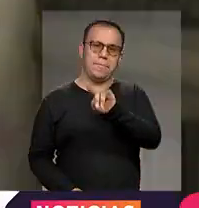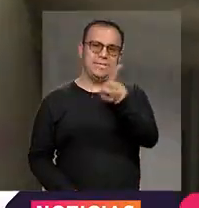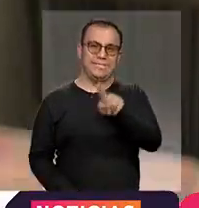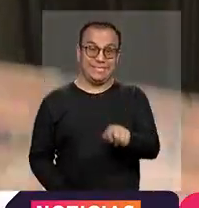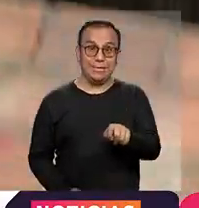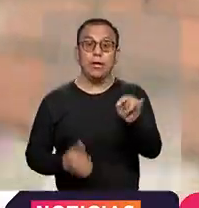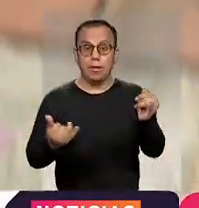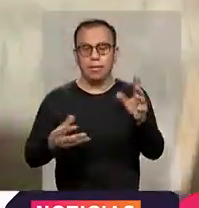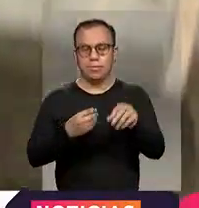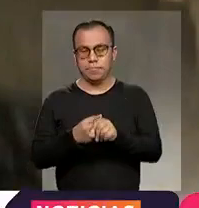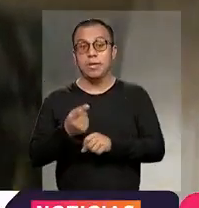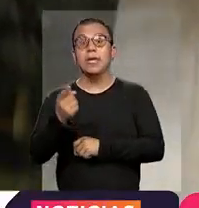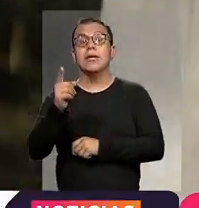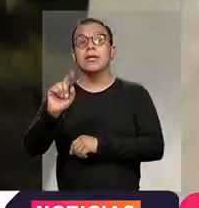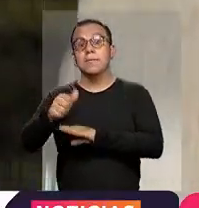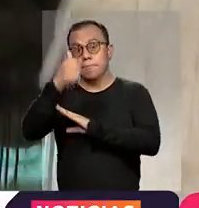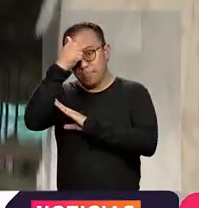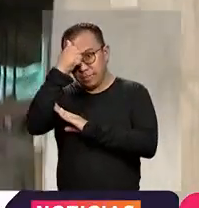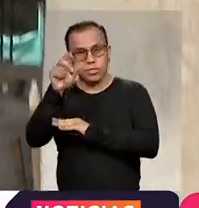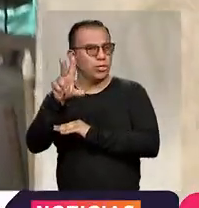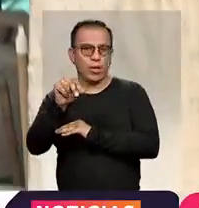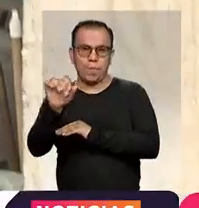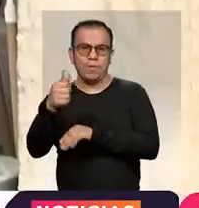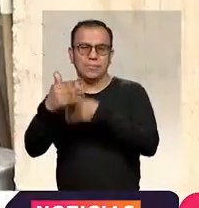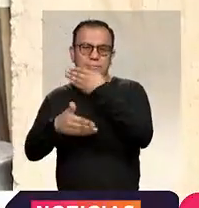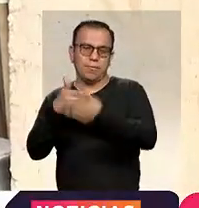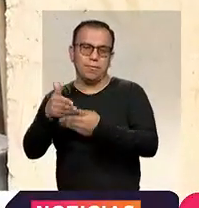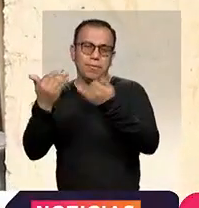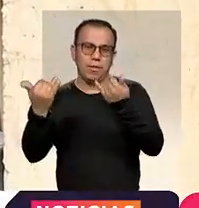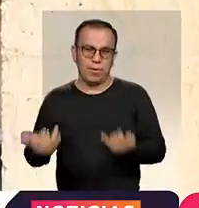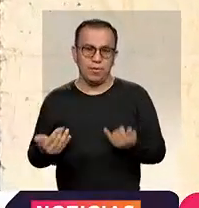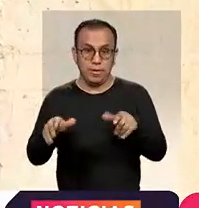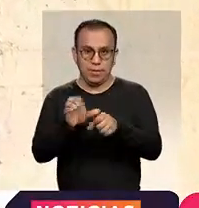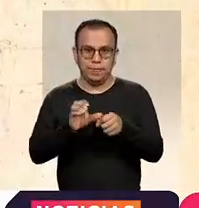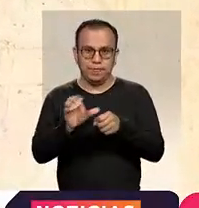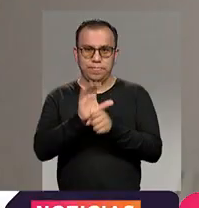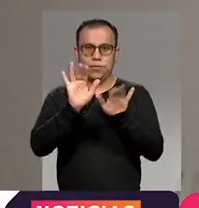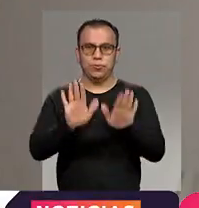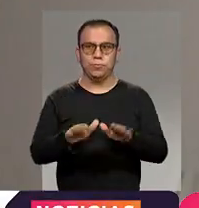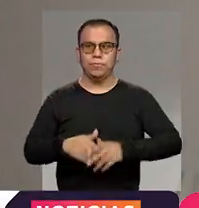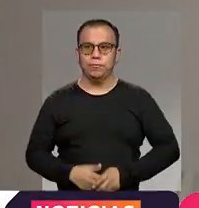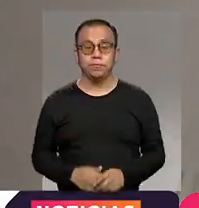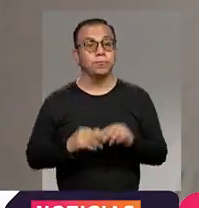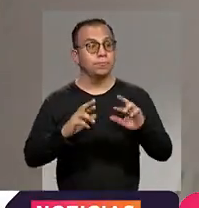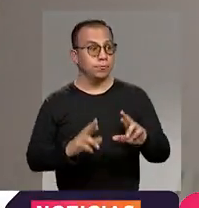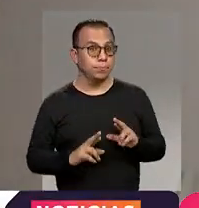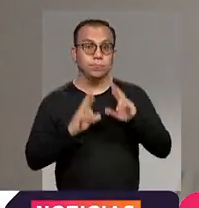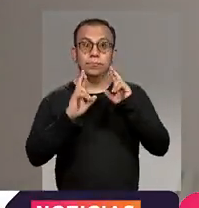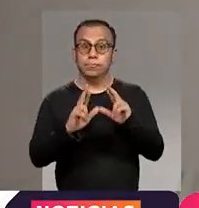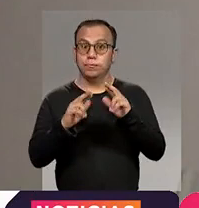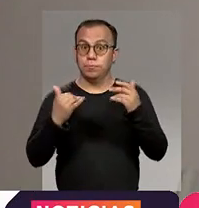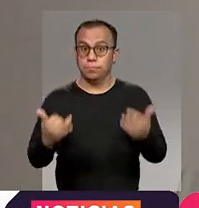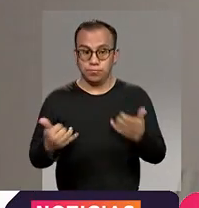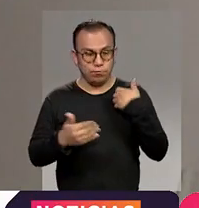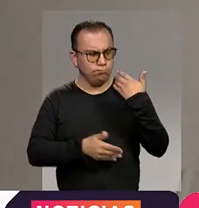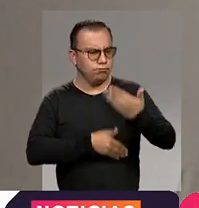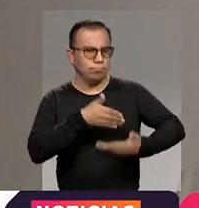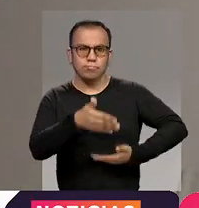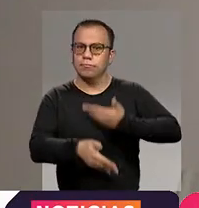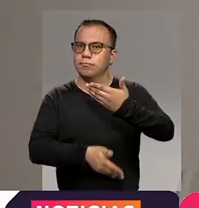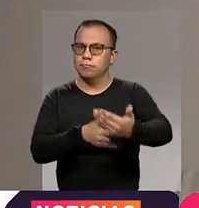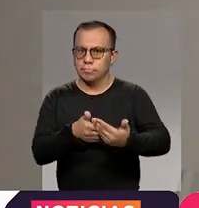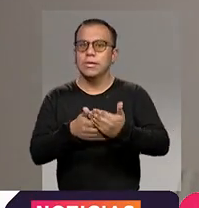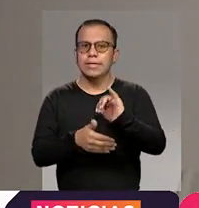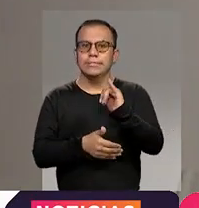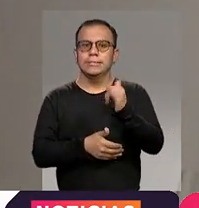social y de interés prioritario que en lo sucesivo se desarrollen en la capital. Esperamos que en este proceso